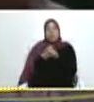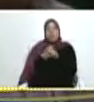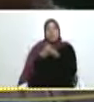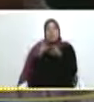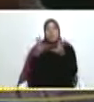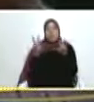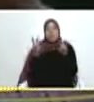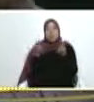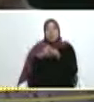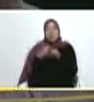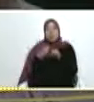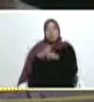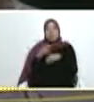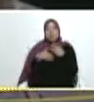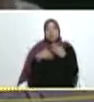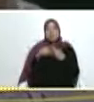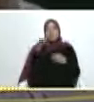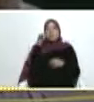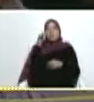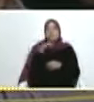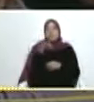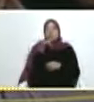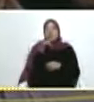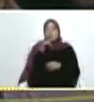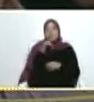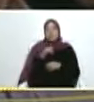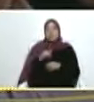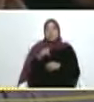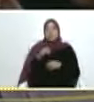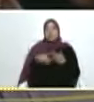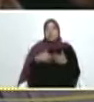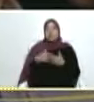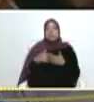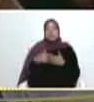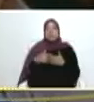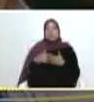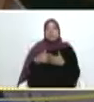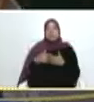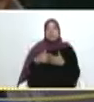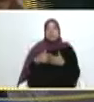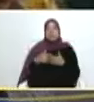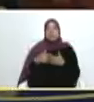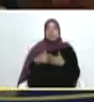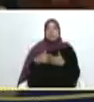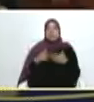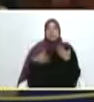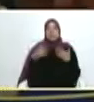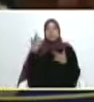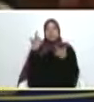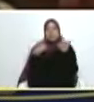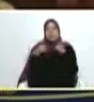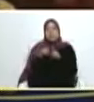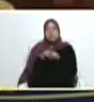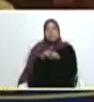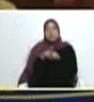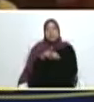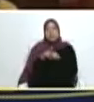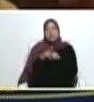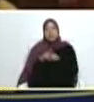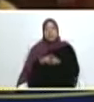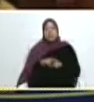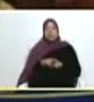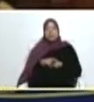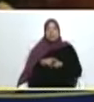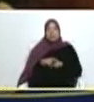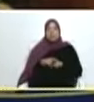nudos críticos que están en el tapete, porque vamos a un Chávez que nos pidió y que dejó plasmado